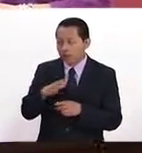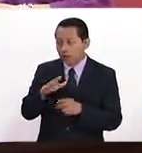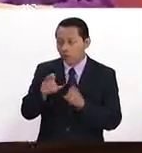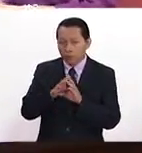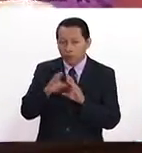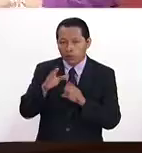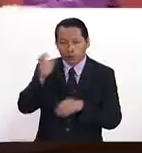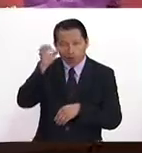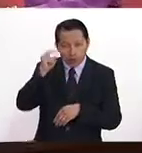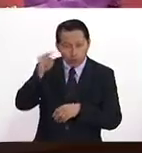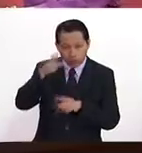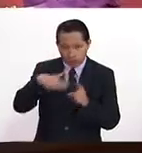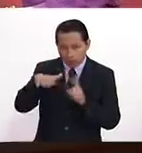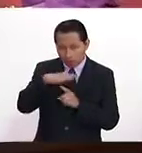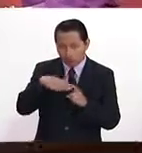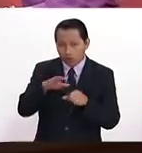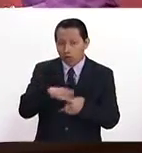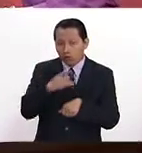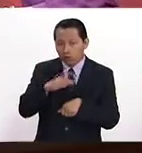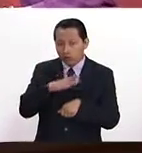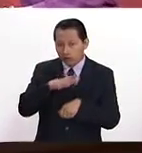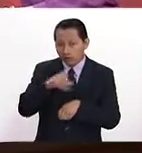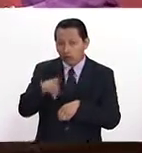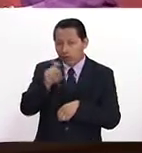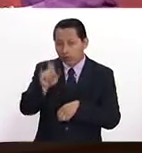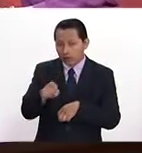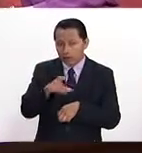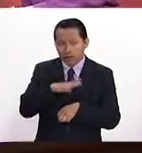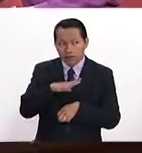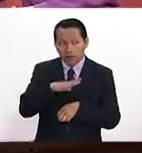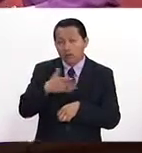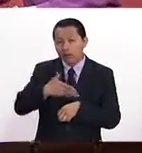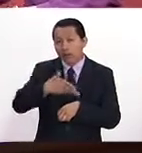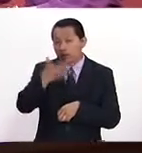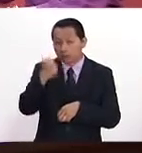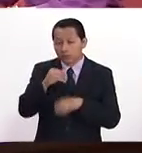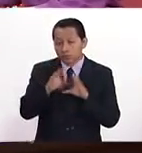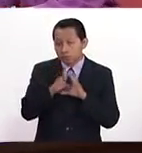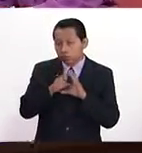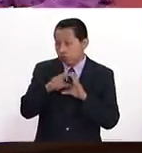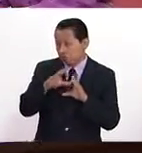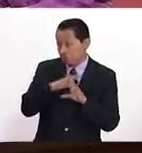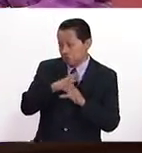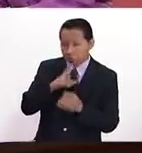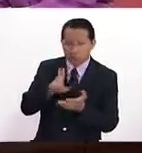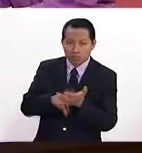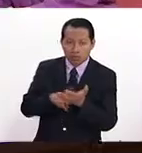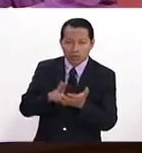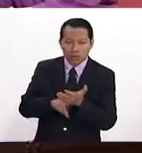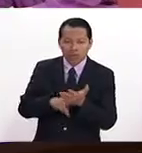contextualizando a Corea del Norte es una incógnita, ¿no? Así es. Nadie sabe realmente el valor